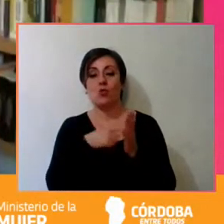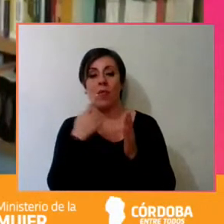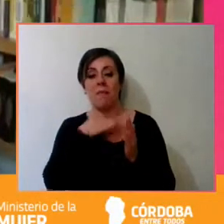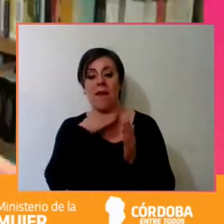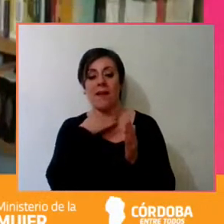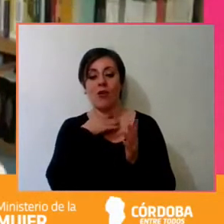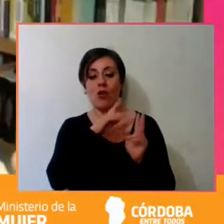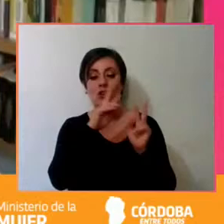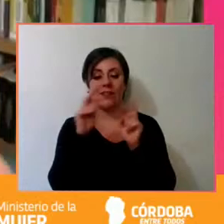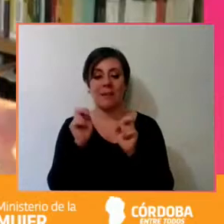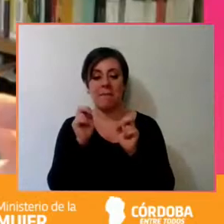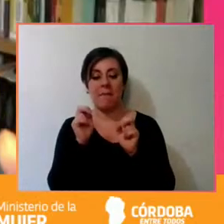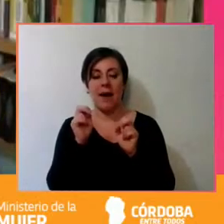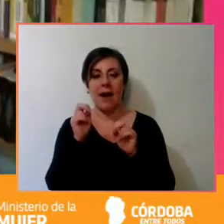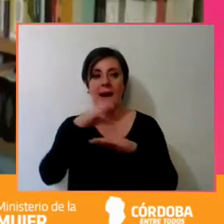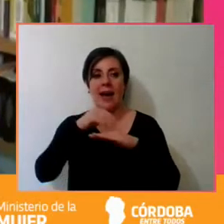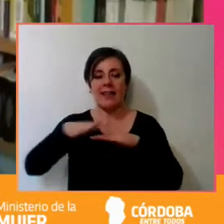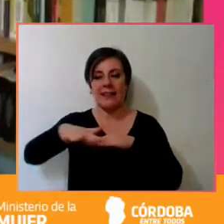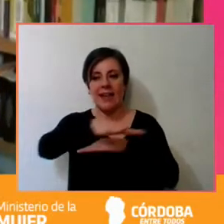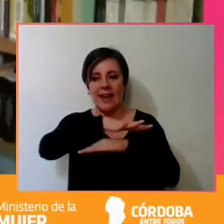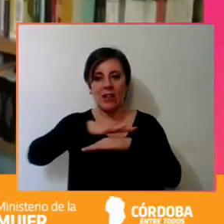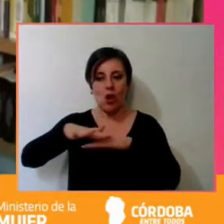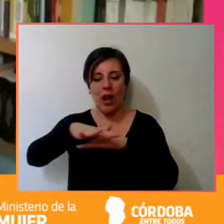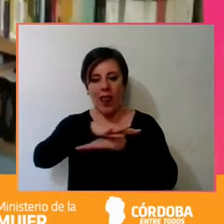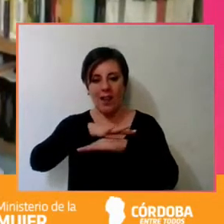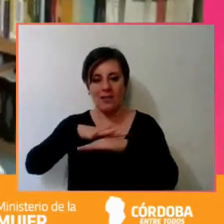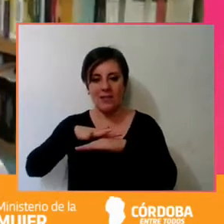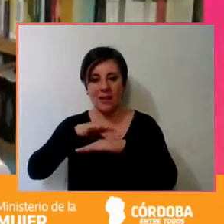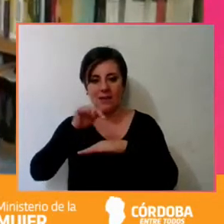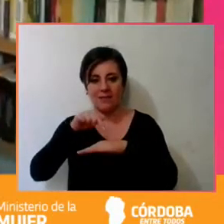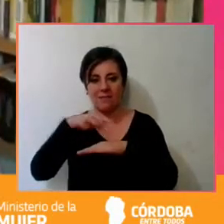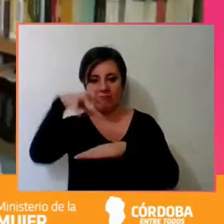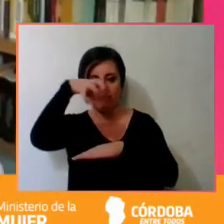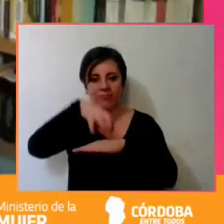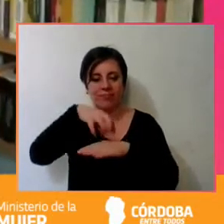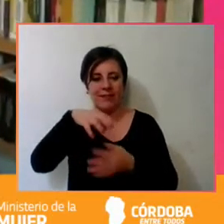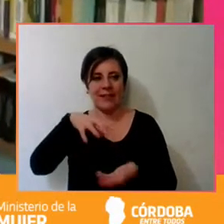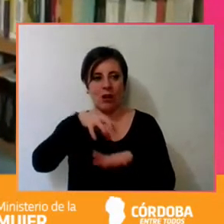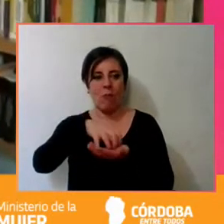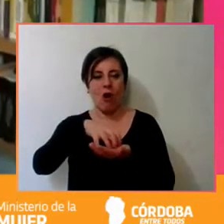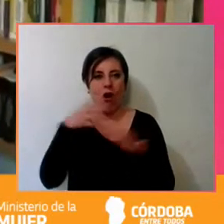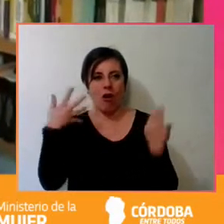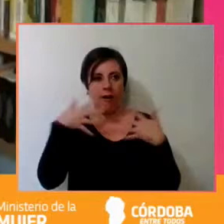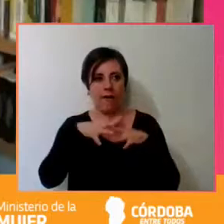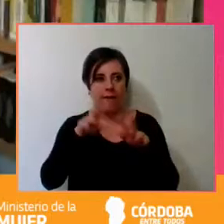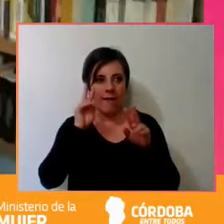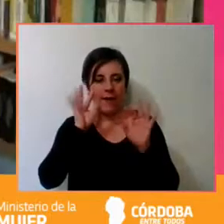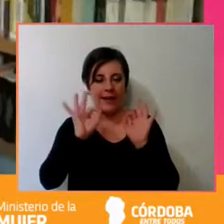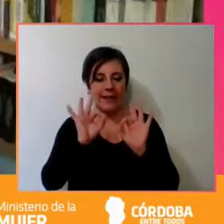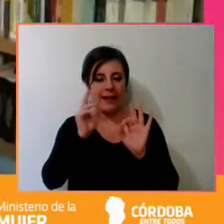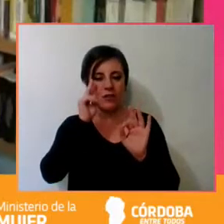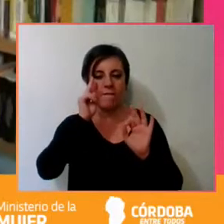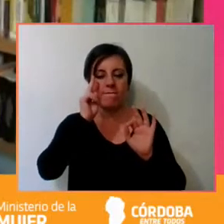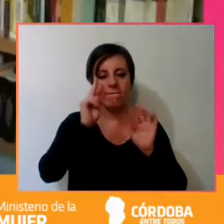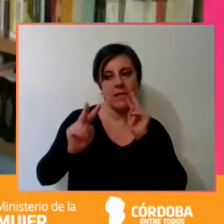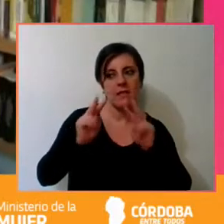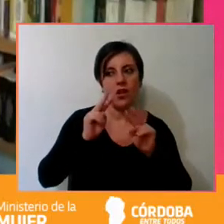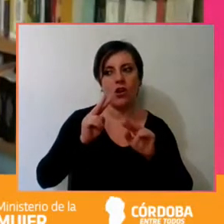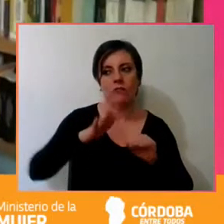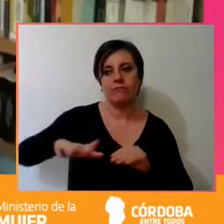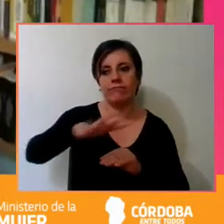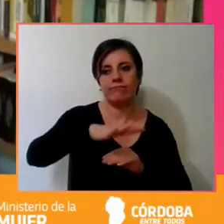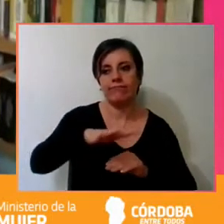tema de territorializar esa integración, esa visión integral y transversalizar el